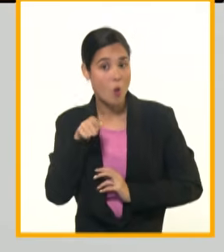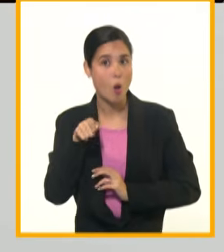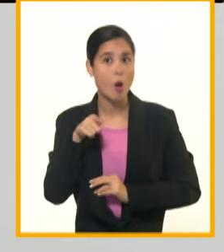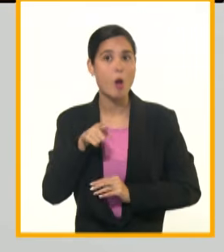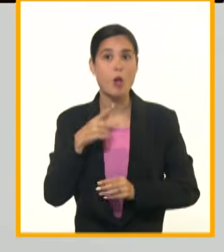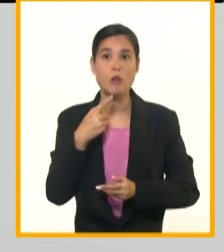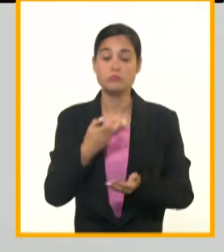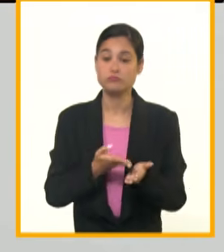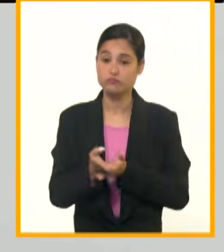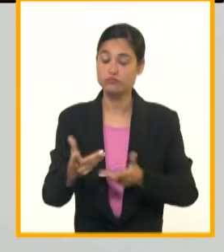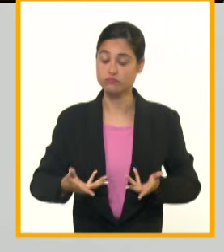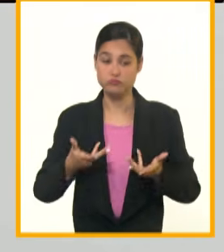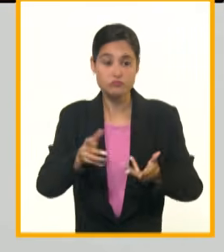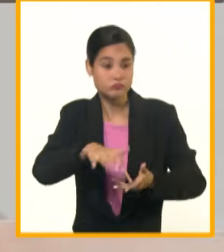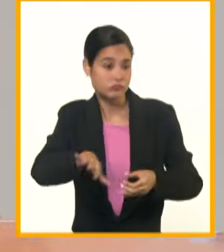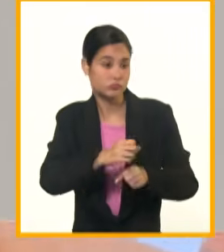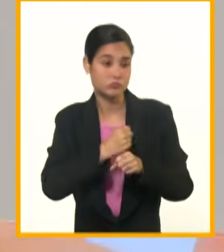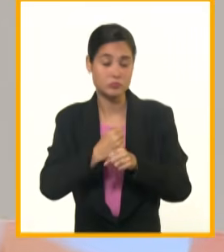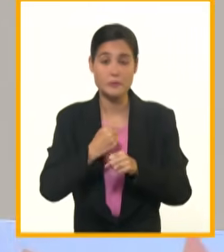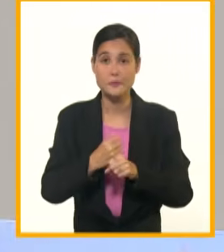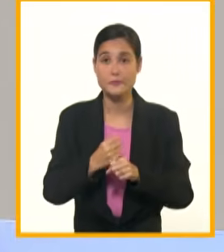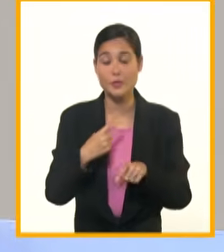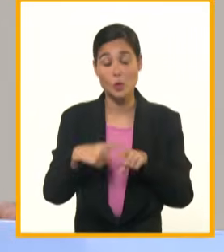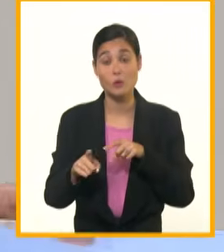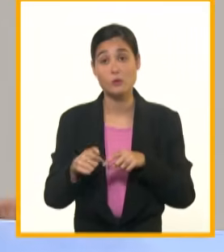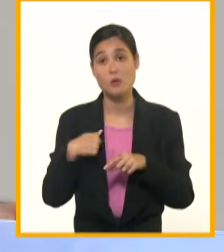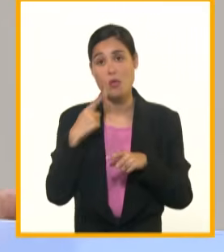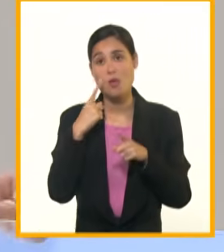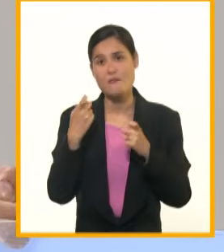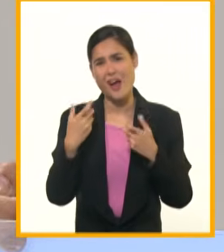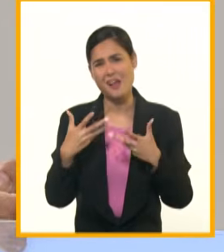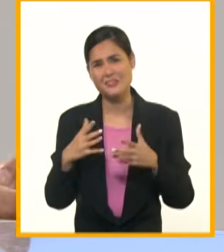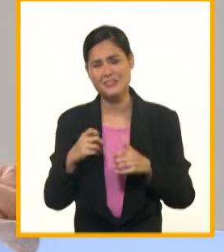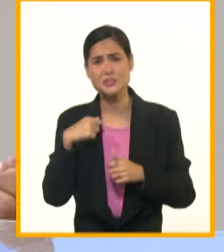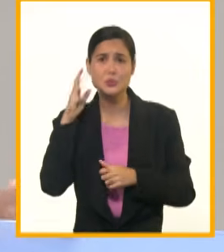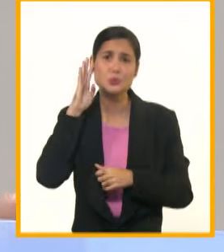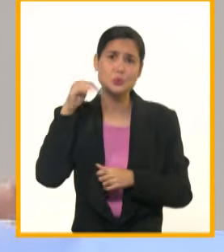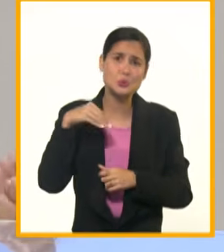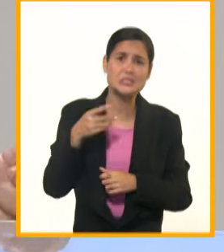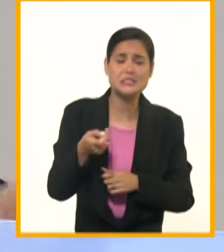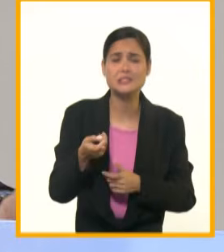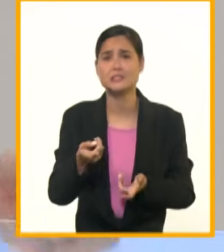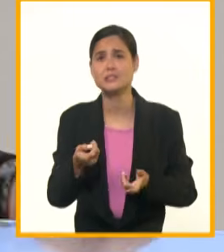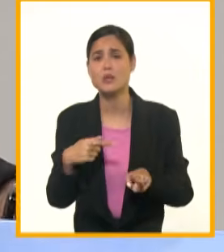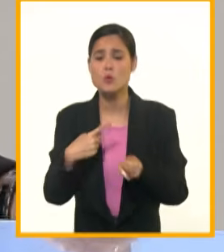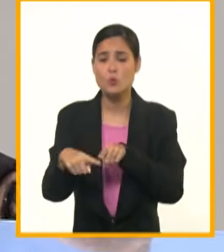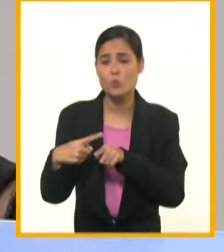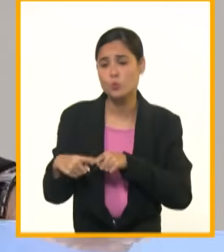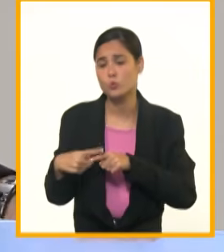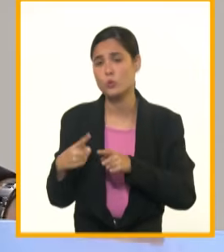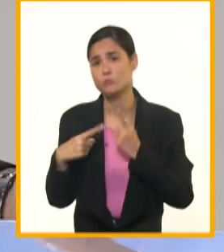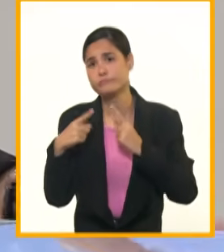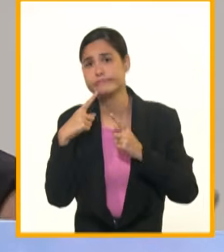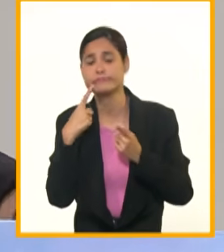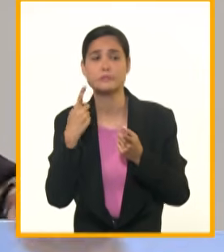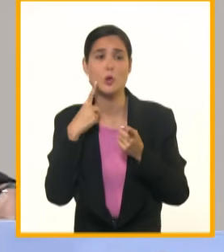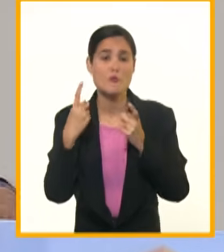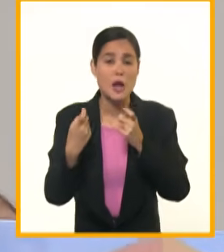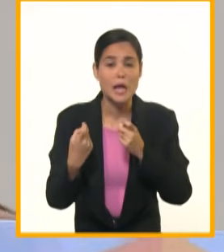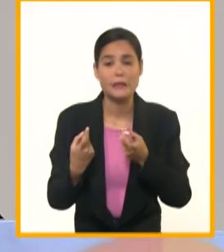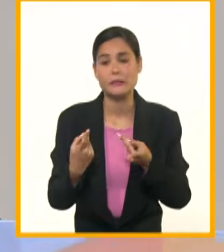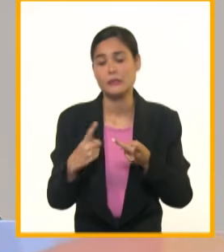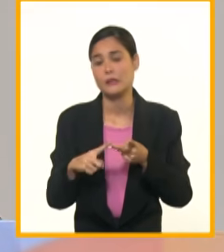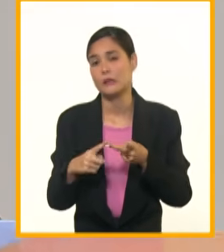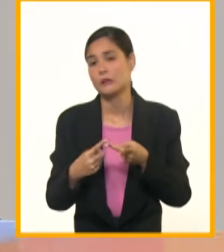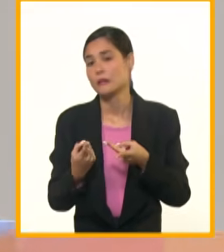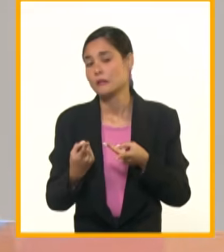Yo siempre reitero estas palabras de la insuficiencia en la posibilidad real de resolver todos los problemas, pero ayuda